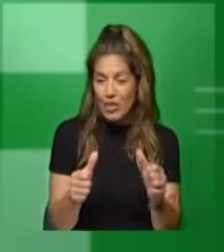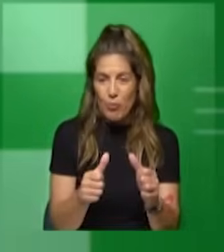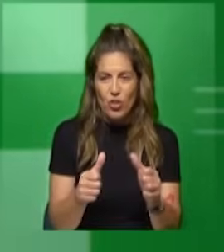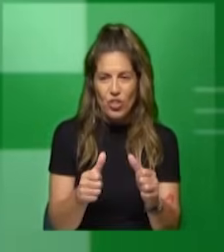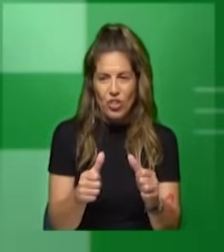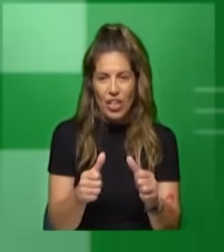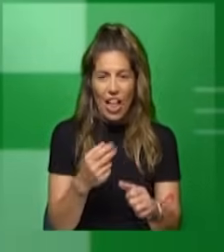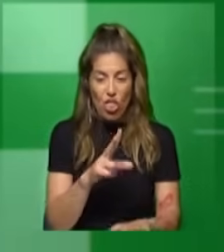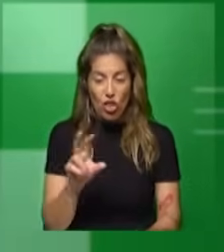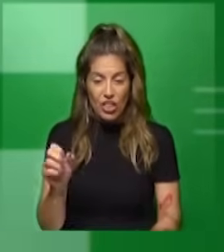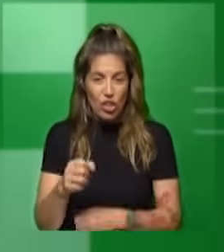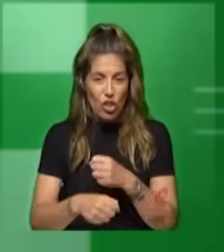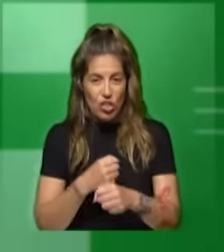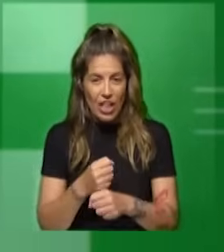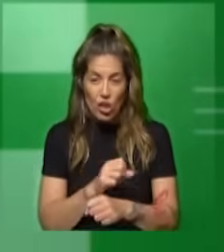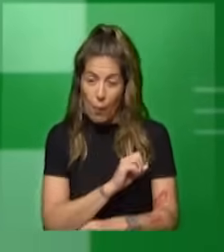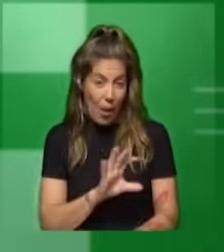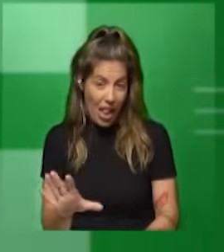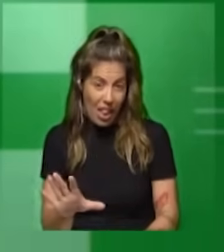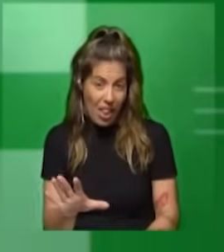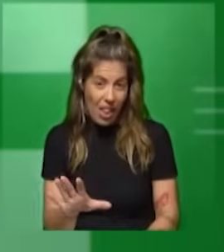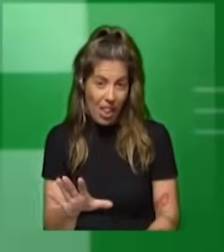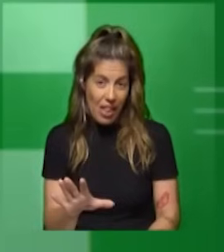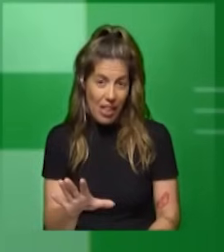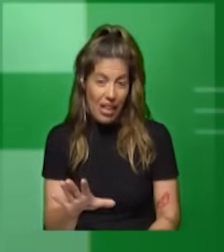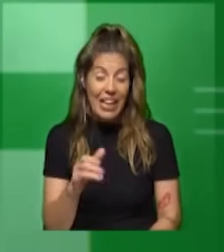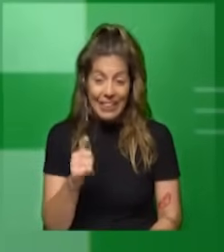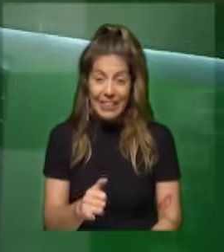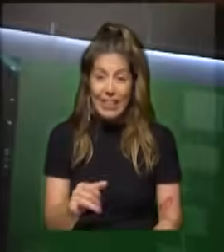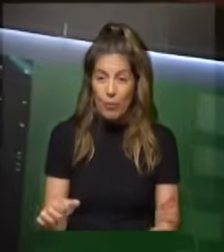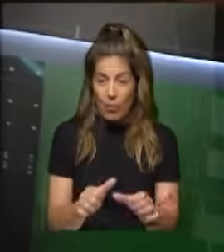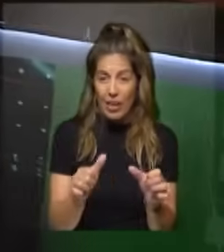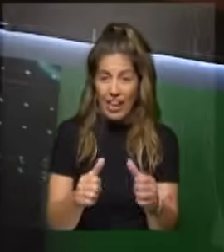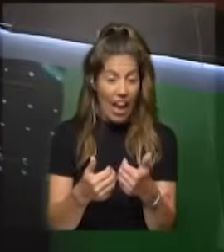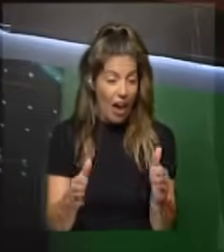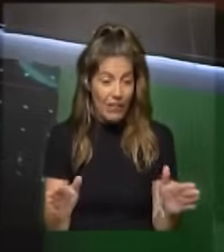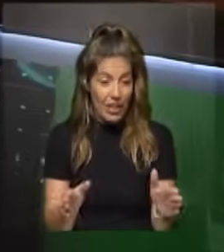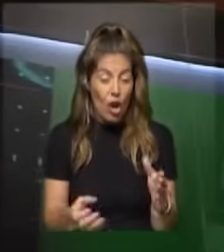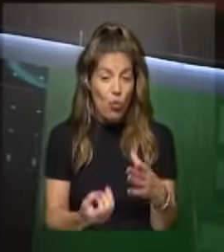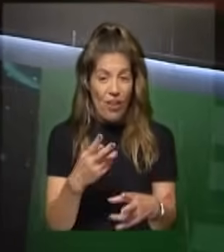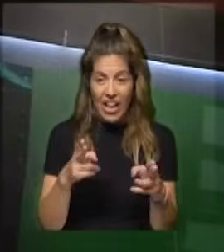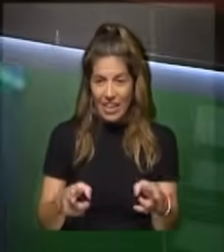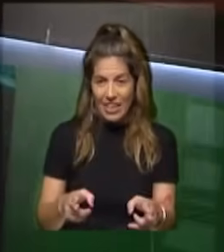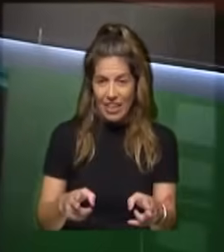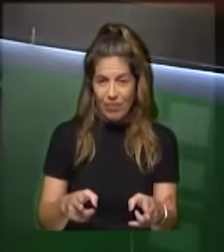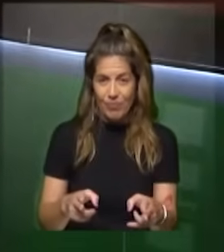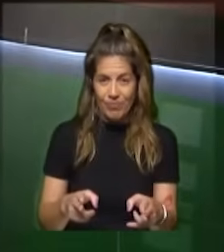a estos 200 años estuvo mal y que tenemos que abrir una nueva era.